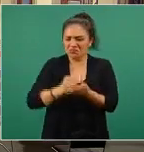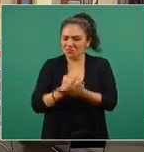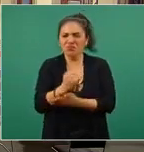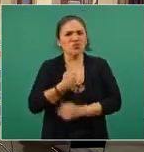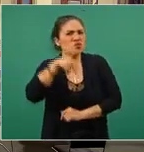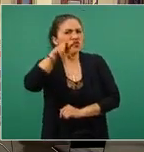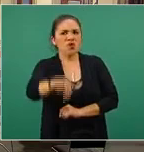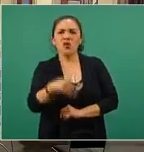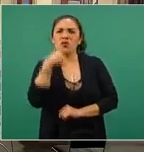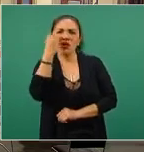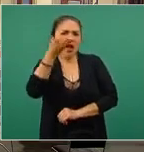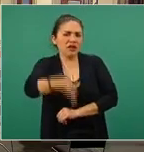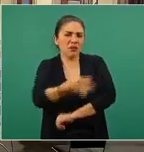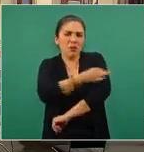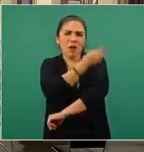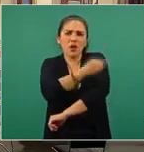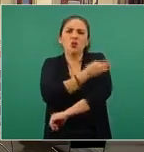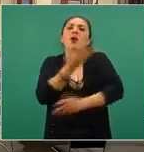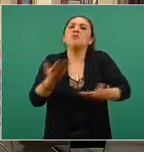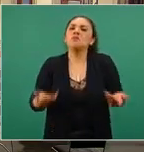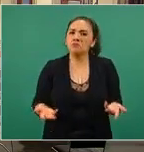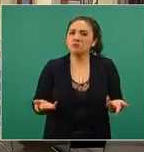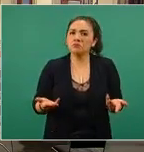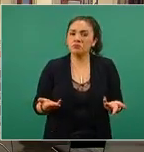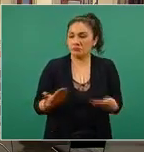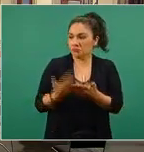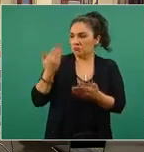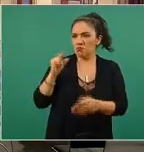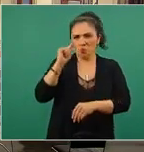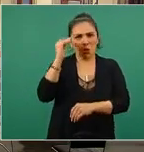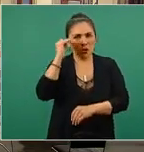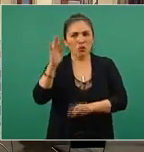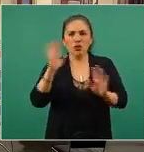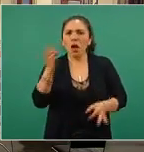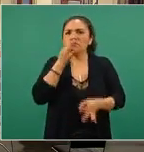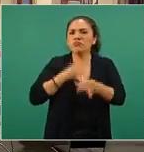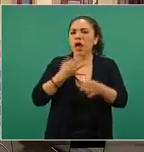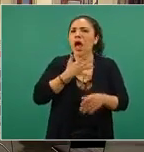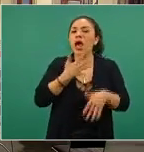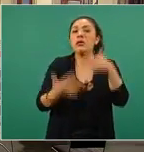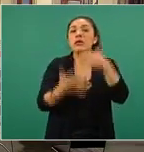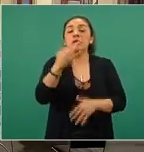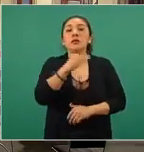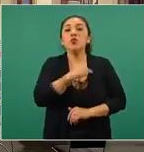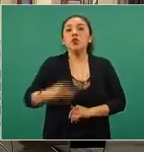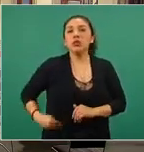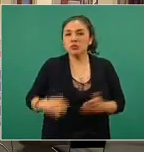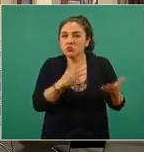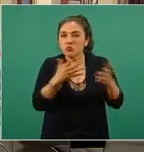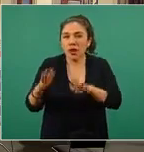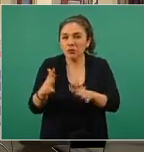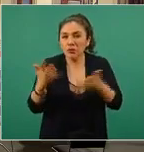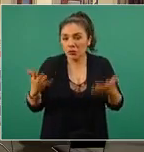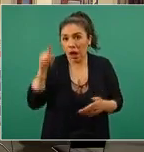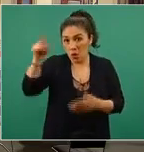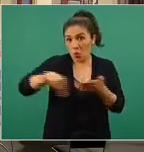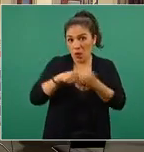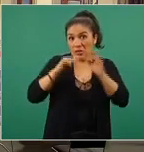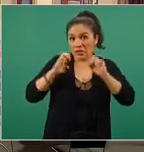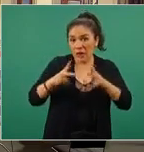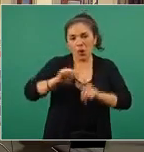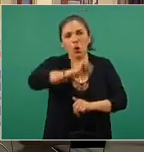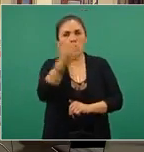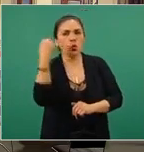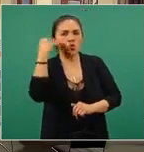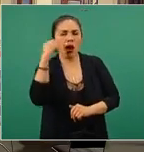dijeron que no querían la vacunación. Hasta hace unas semanas aquí nos habían informado que habían habido 15 municipios más o menos en Chiapas y algunos en